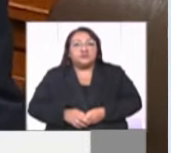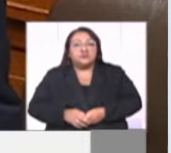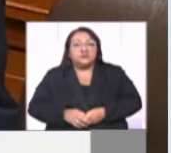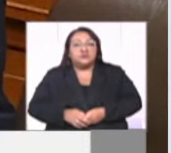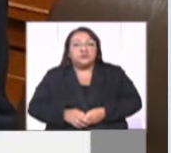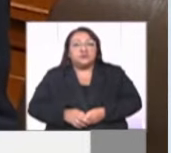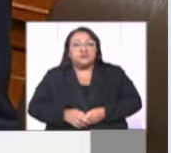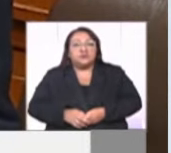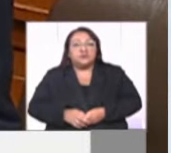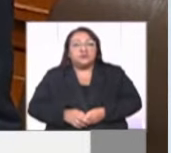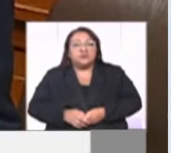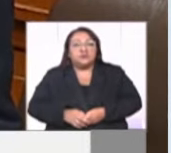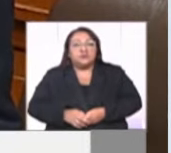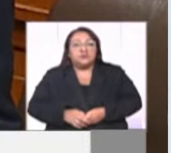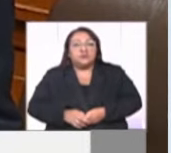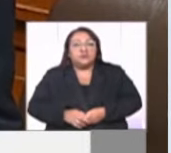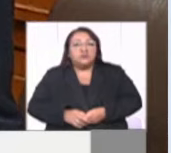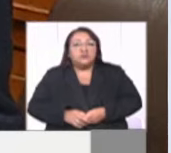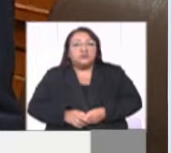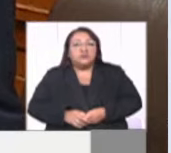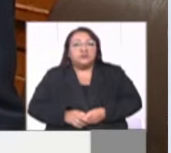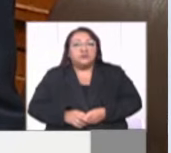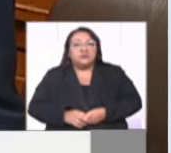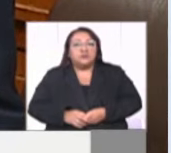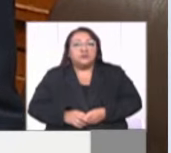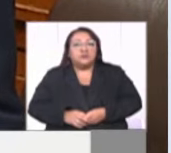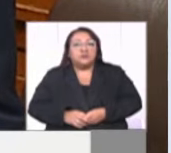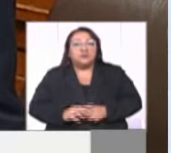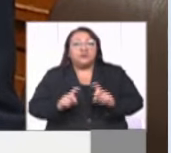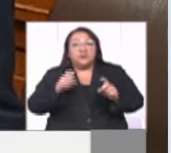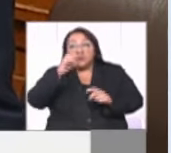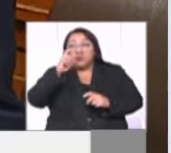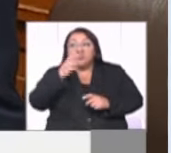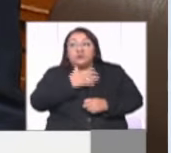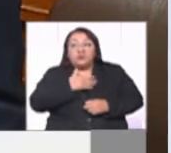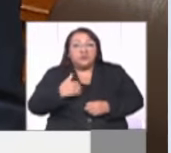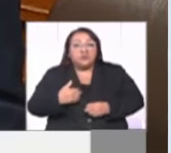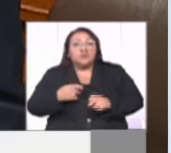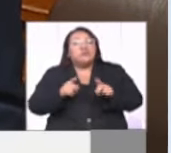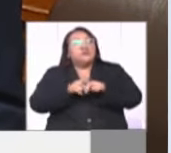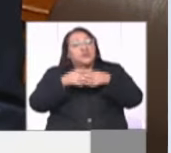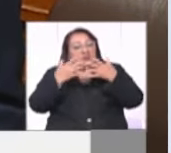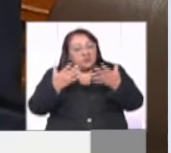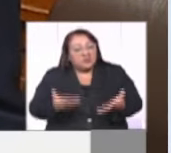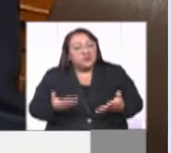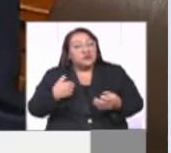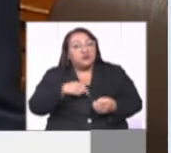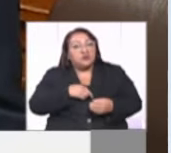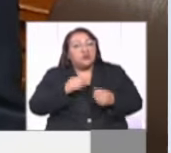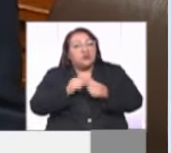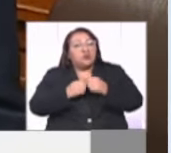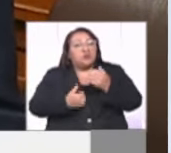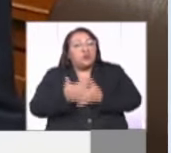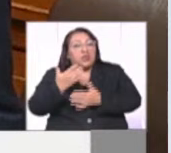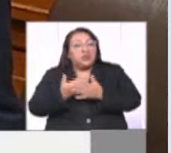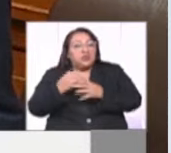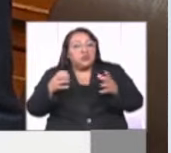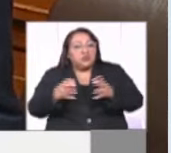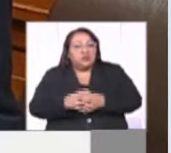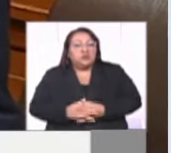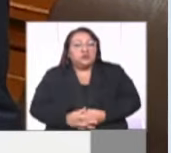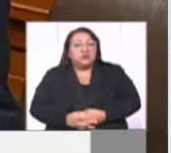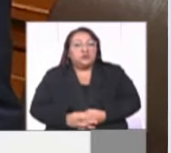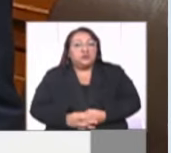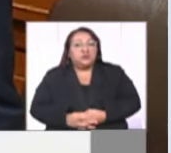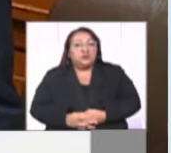otras regiones. Pero en el Cusco, presidente, también estamos con la modernización,